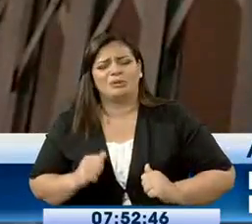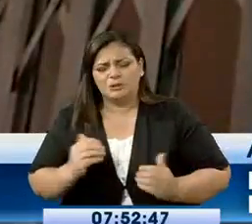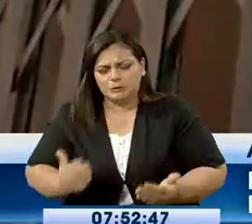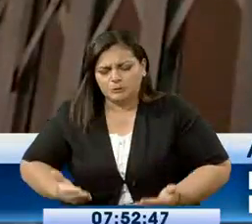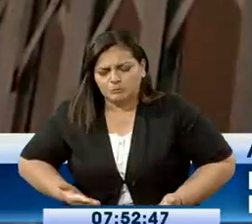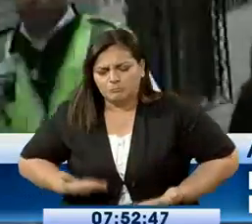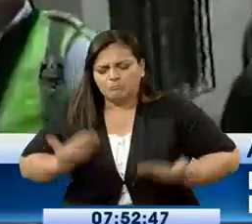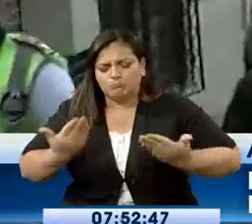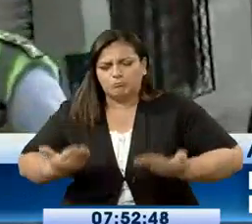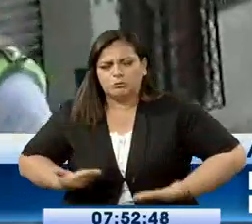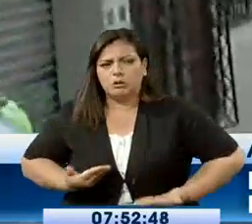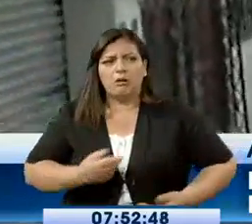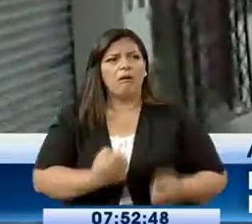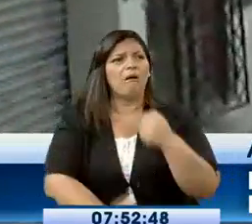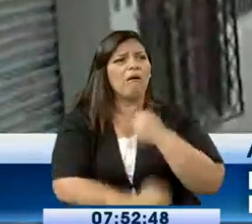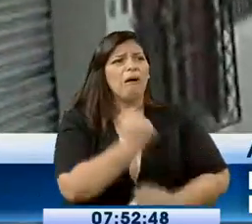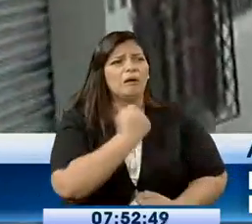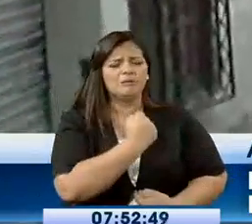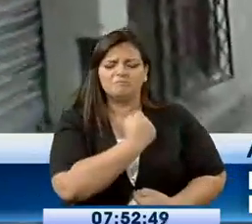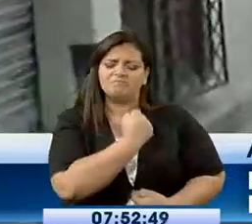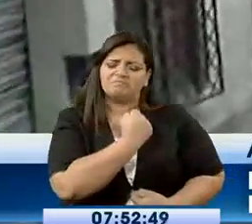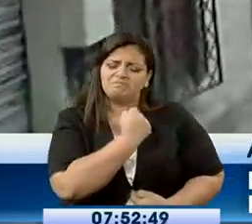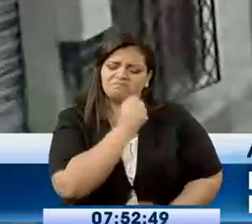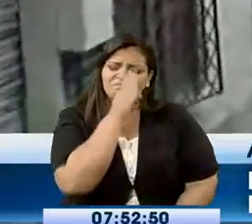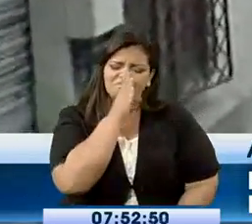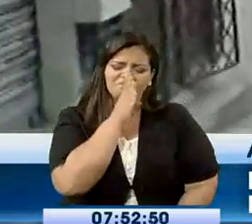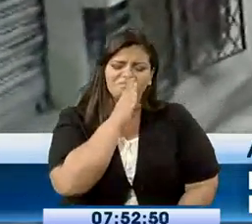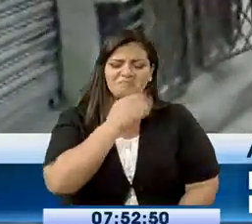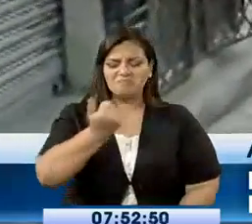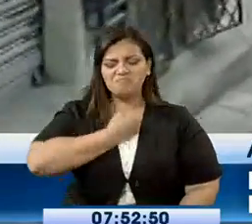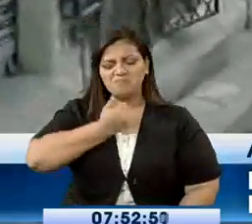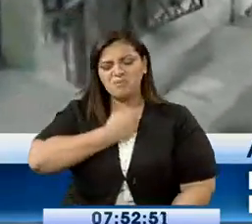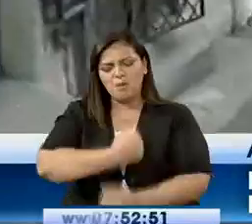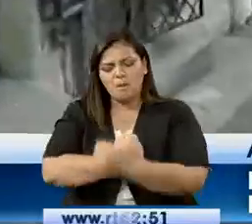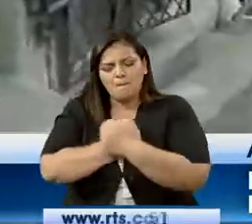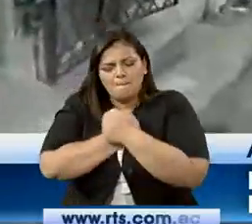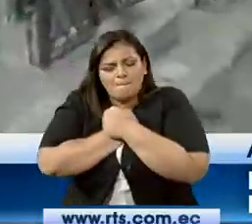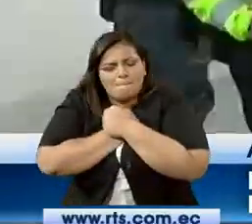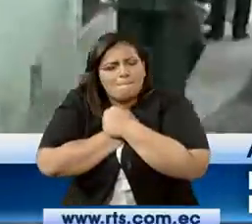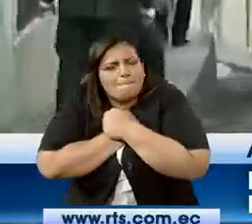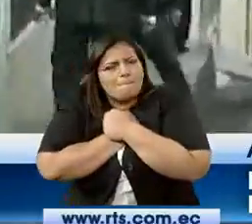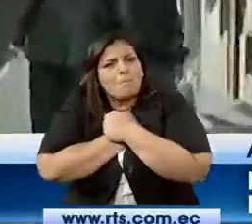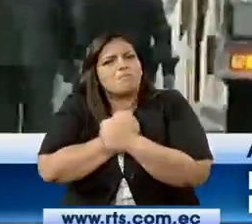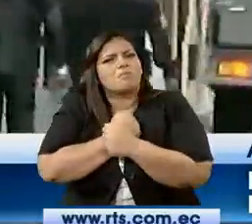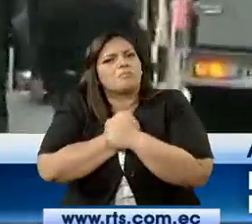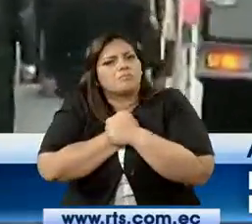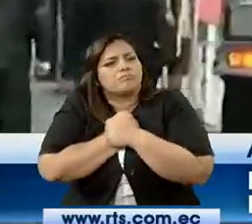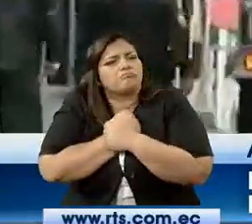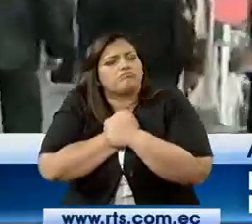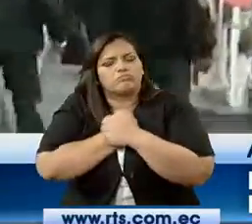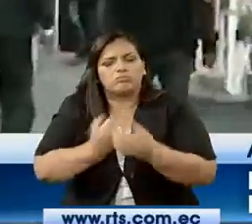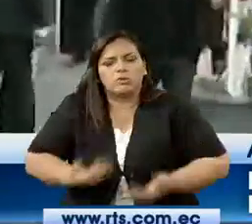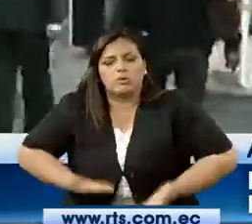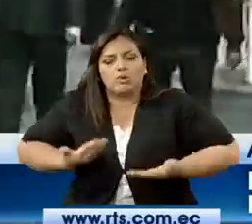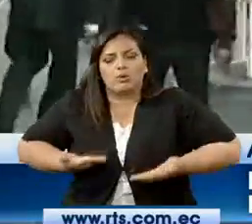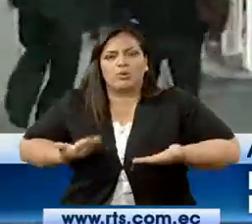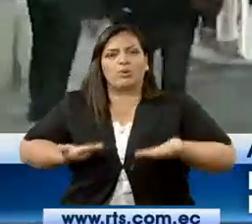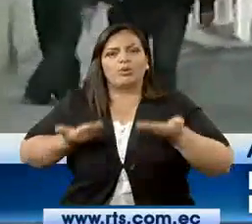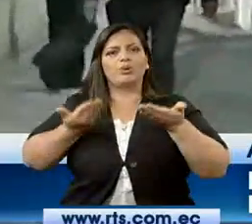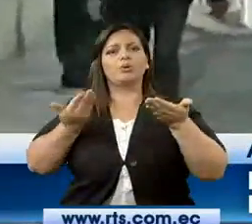me quiera como persona. Si yo me quiero, no voy a cometer un error de esos. El cuerpo fue llevado a la